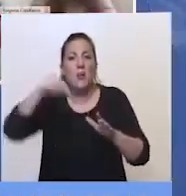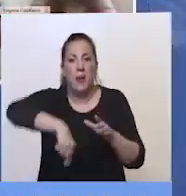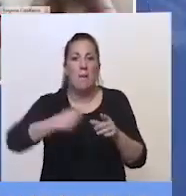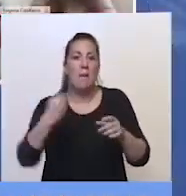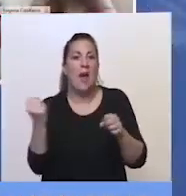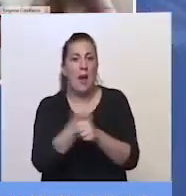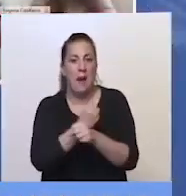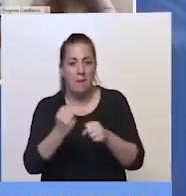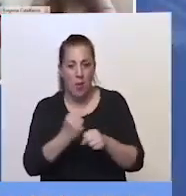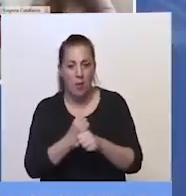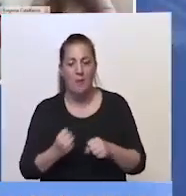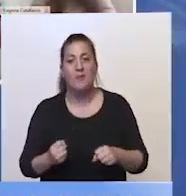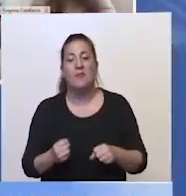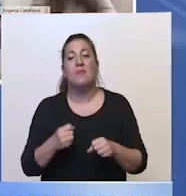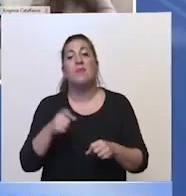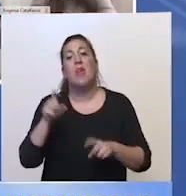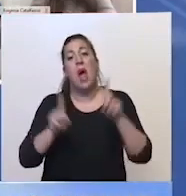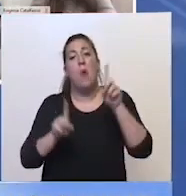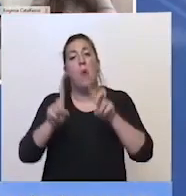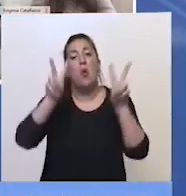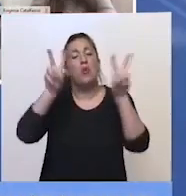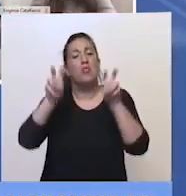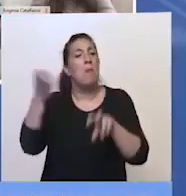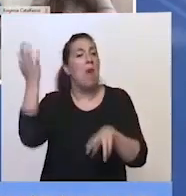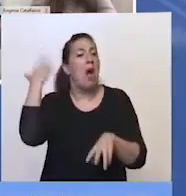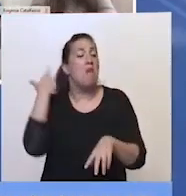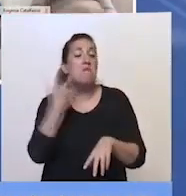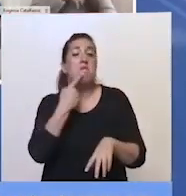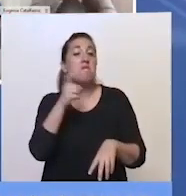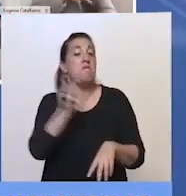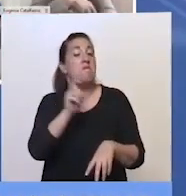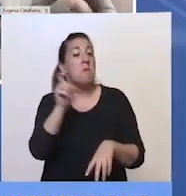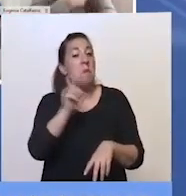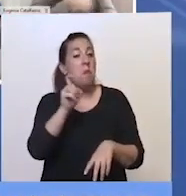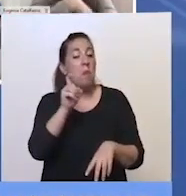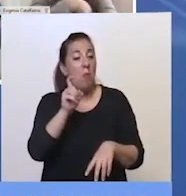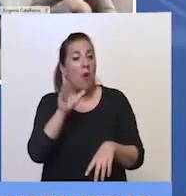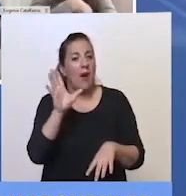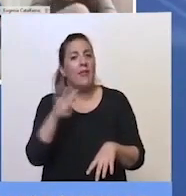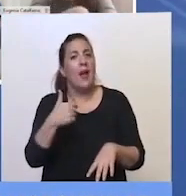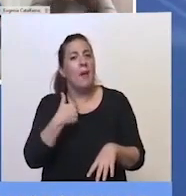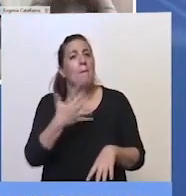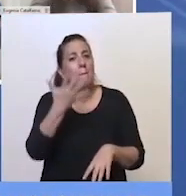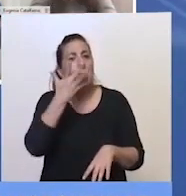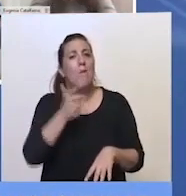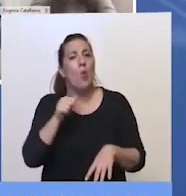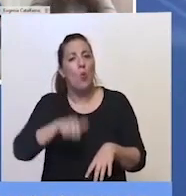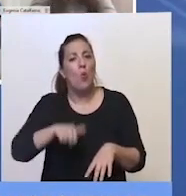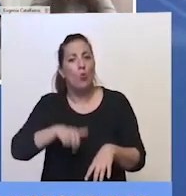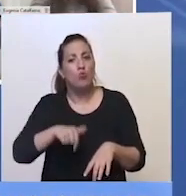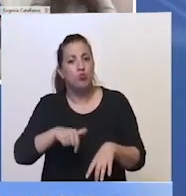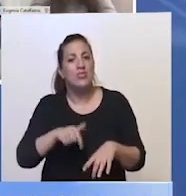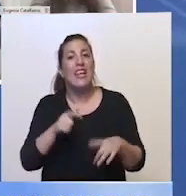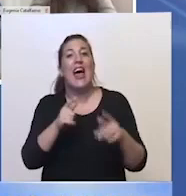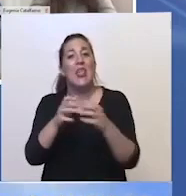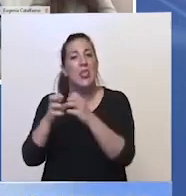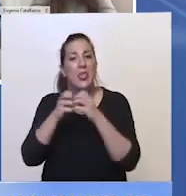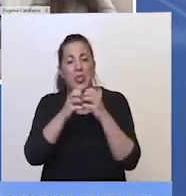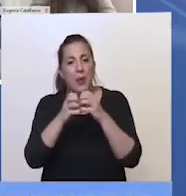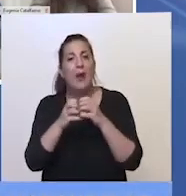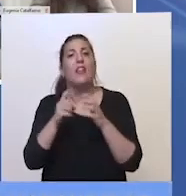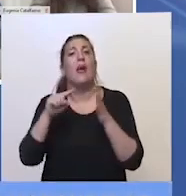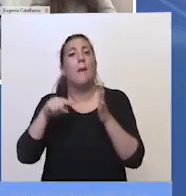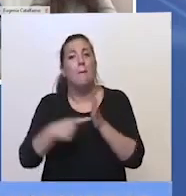Temas que por ahí pasan desapercibidos en otro momento y que a mí me gustaría que sirvan como elemento de debate, que están sirviendo, pero como